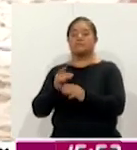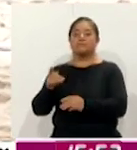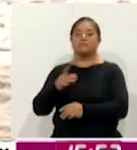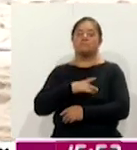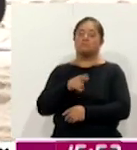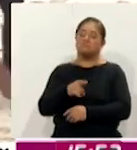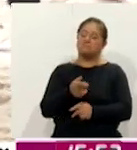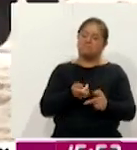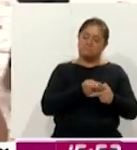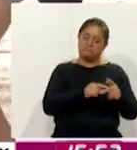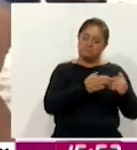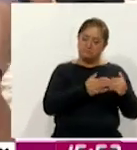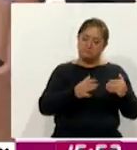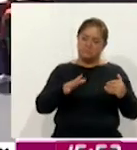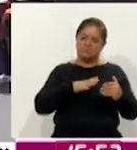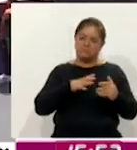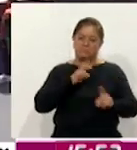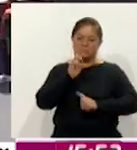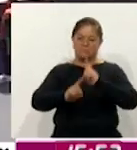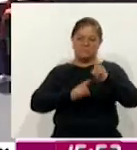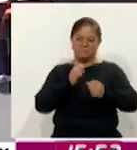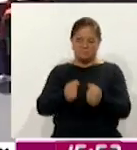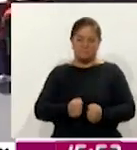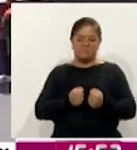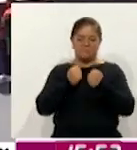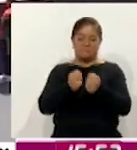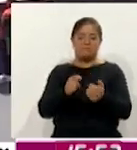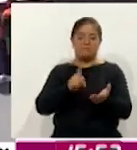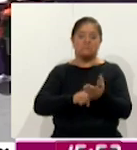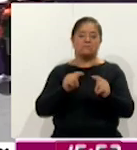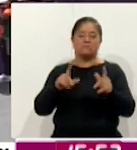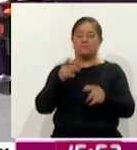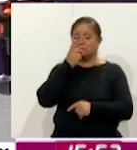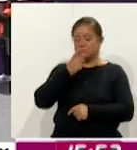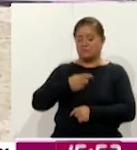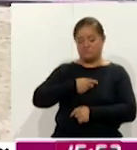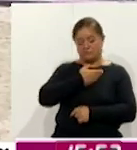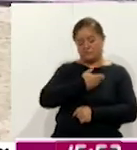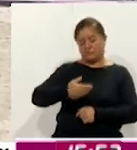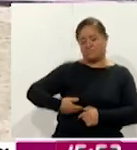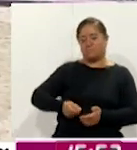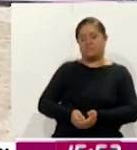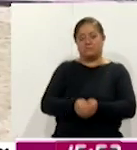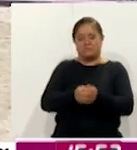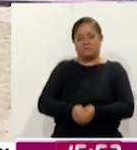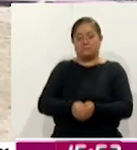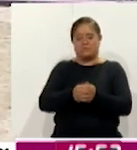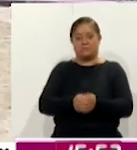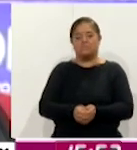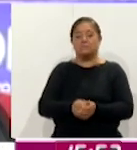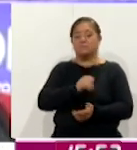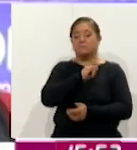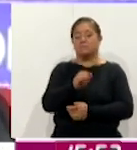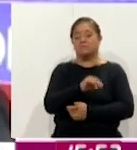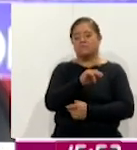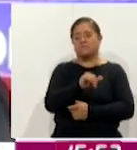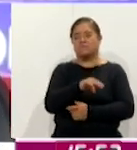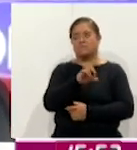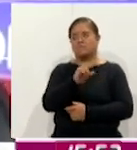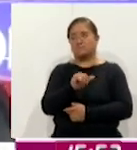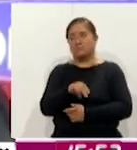disciplina se convierta en deporte masivo en la entidad, expresó el presidente de la Asociación de Voleibol, Juan Andrés Barrios Vicencio.